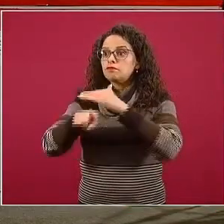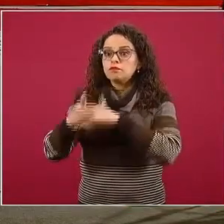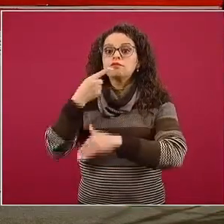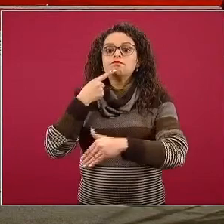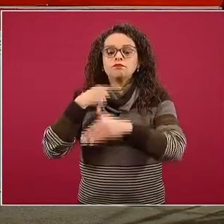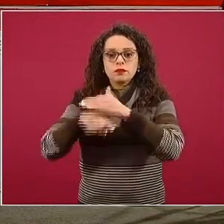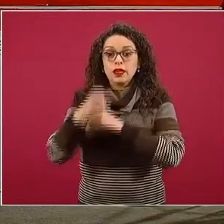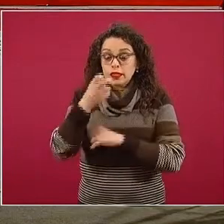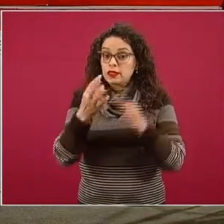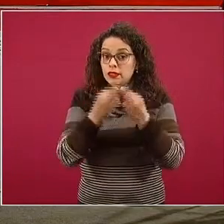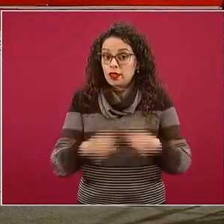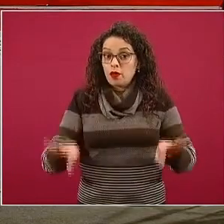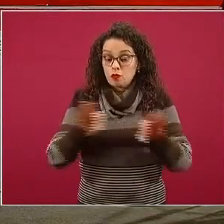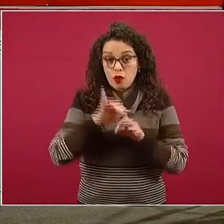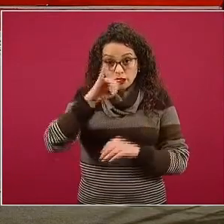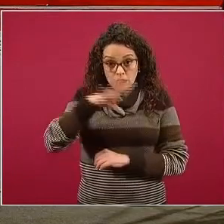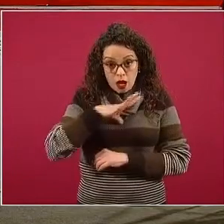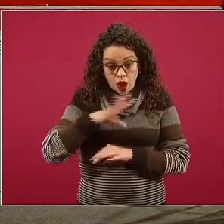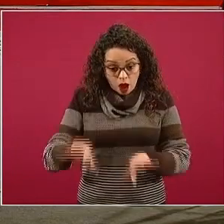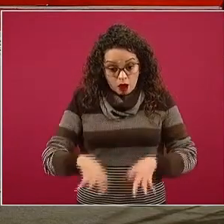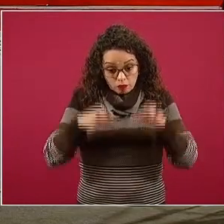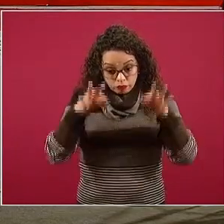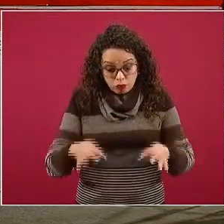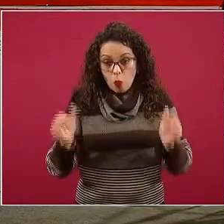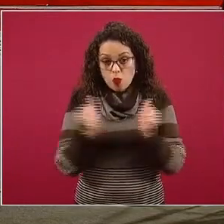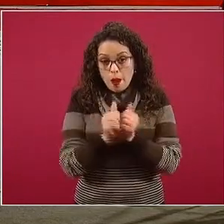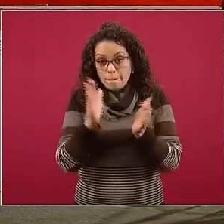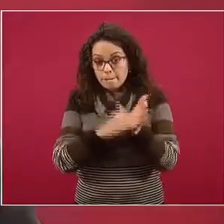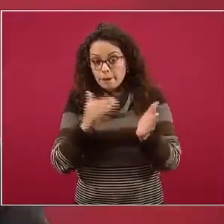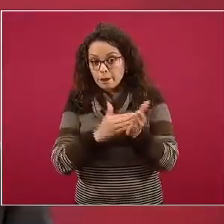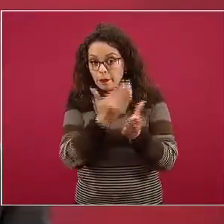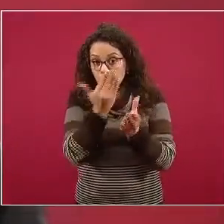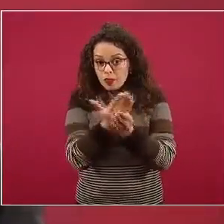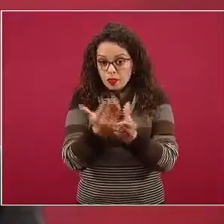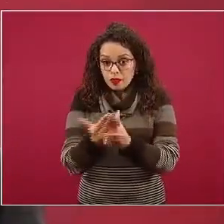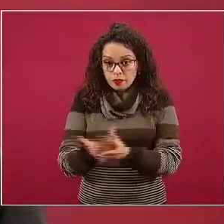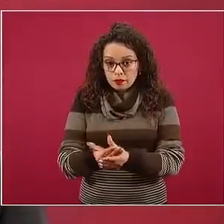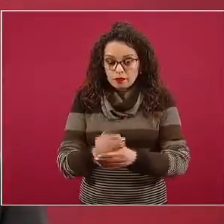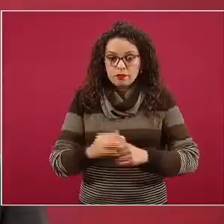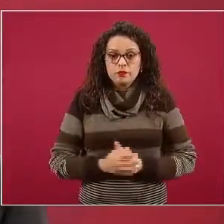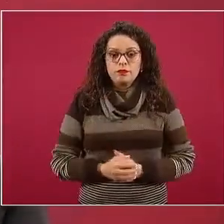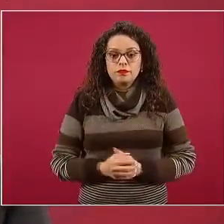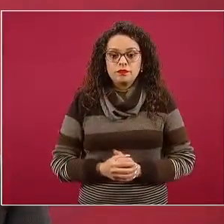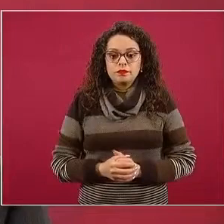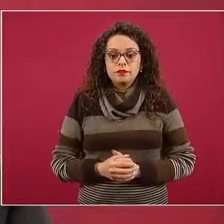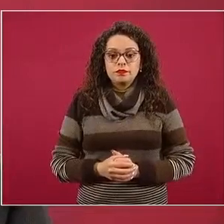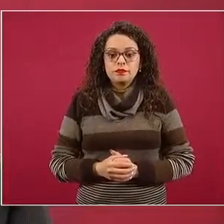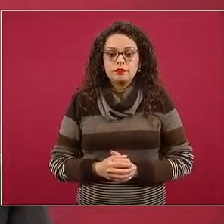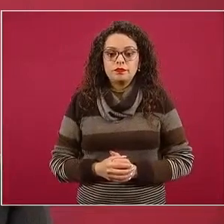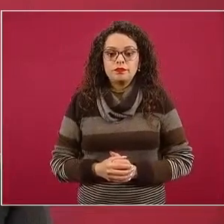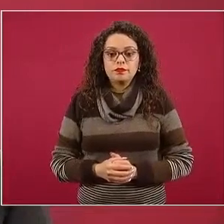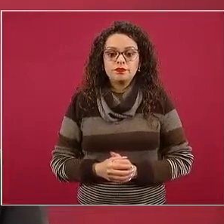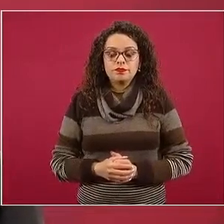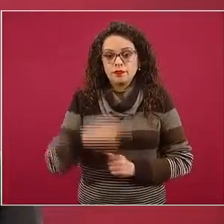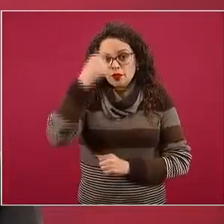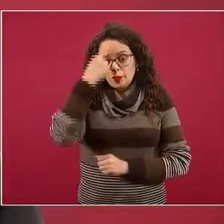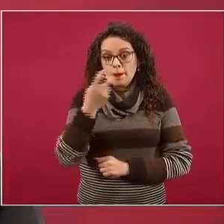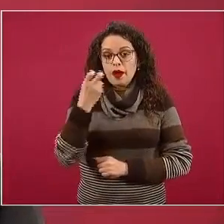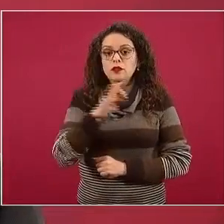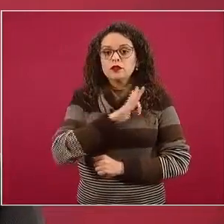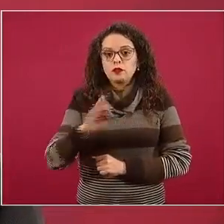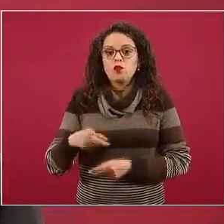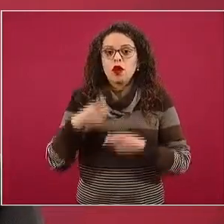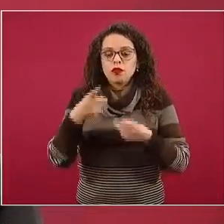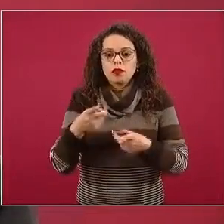importante que las denuncias existan y estén bien documentadas, hasta donde es posible, en el grado de presunción, para que se les pueda dar